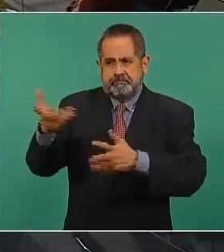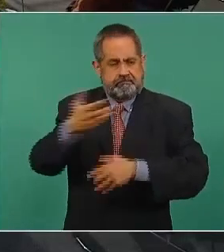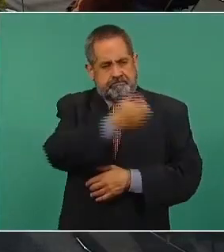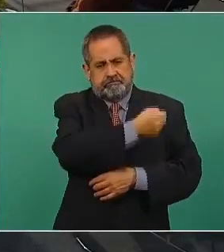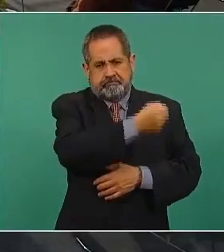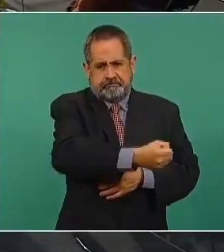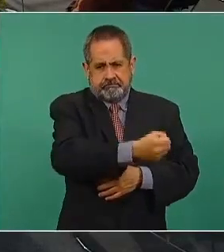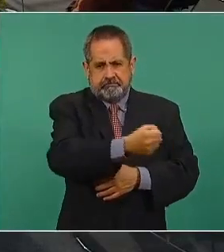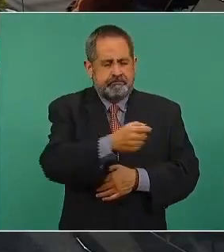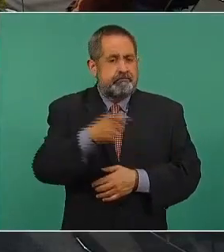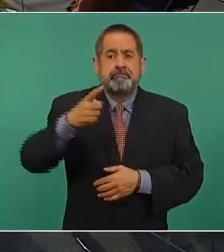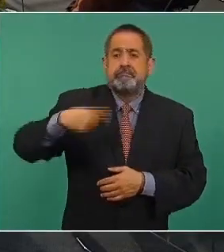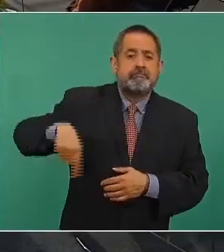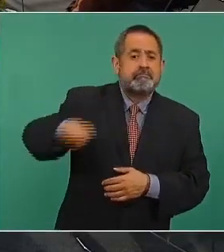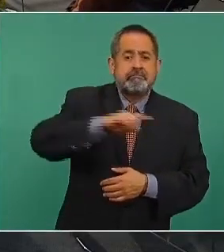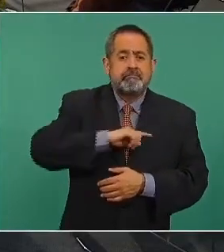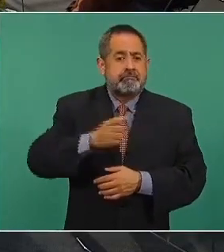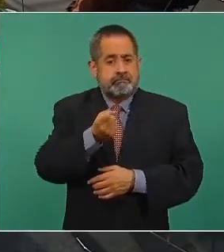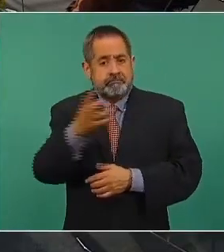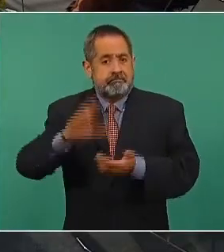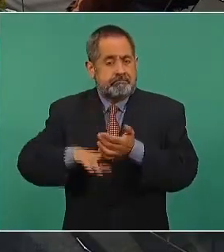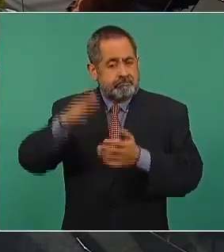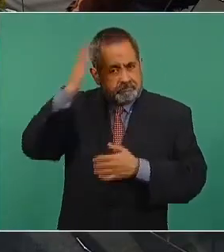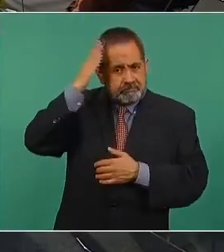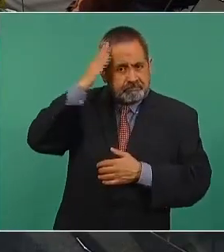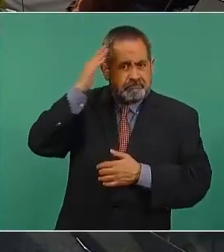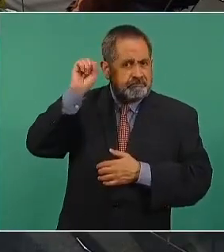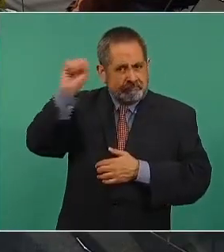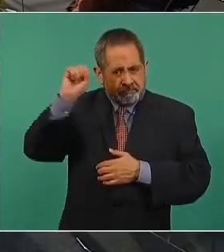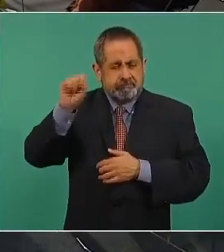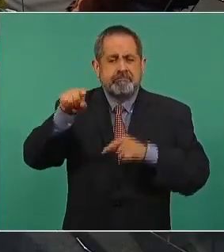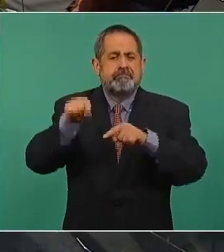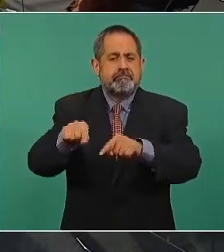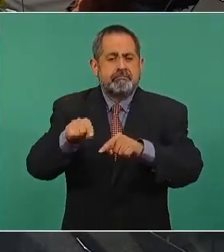pues comentan tanto líderes sindicales